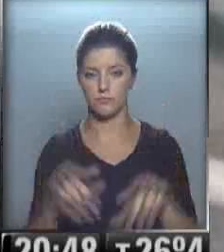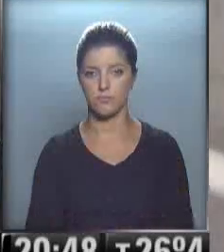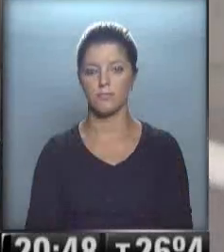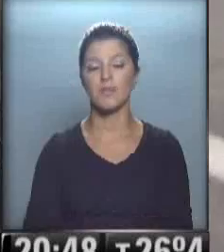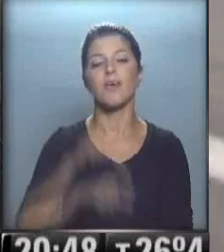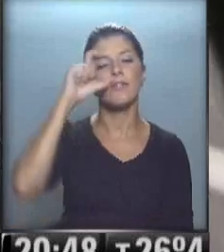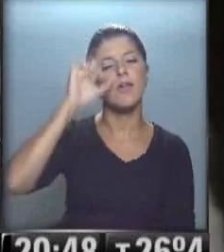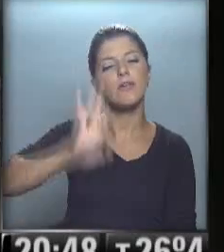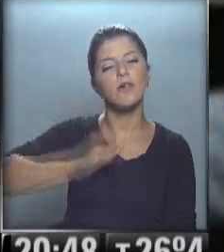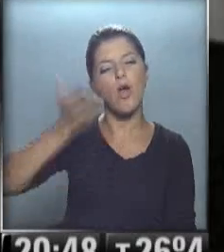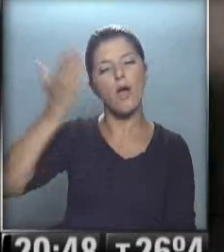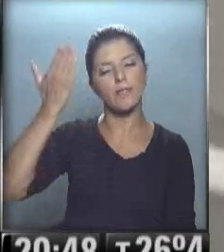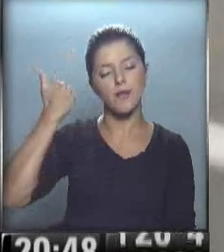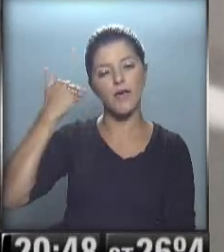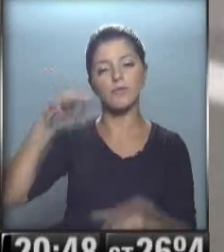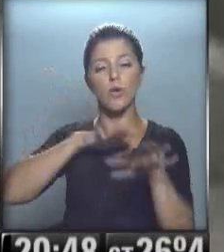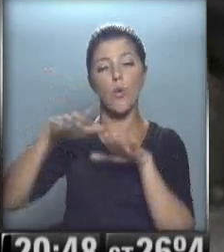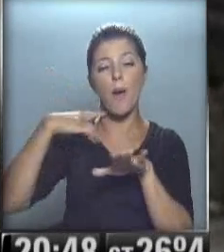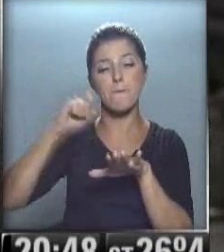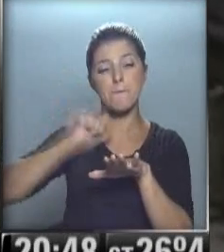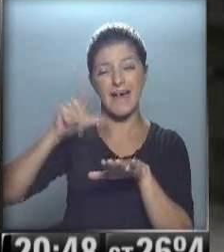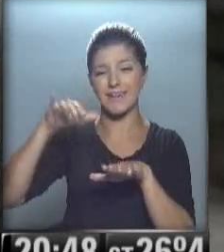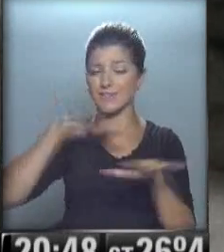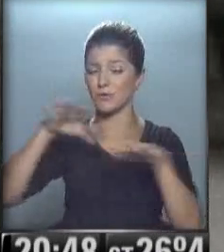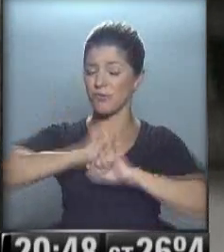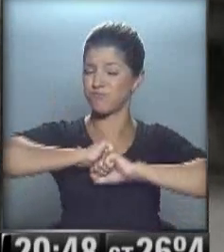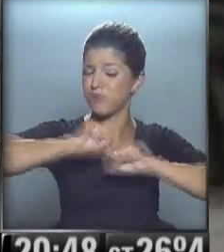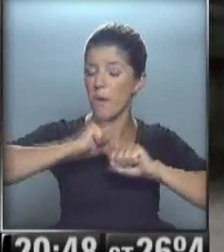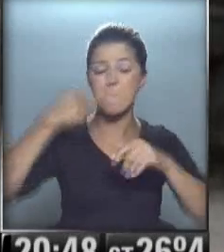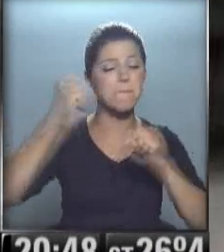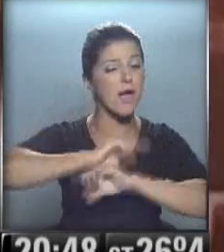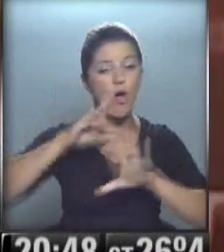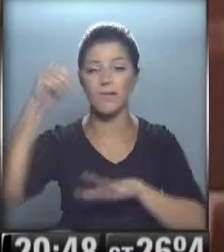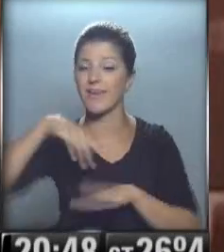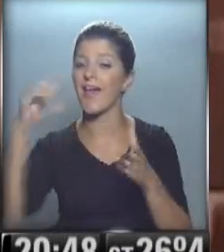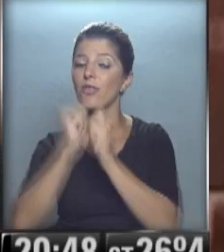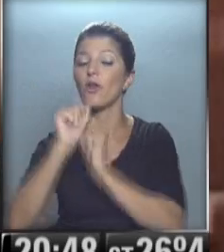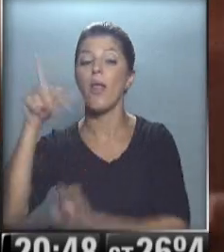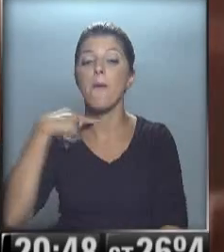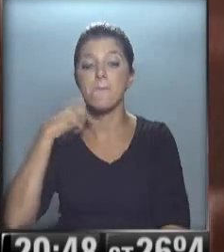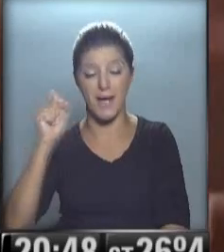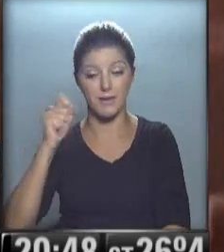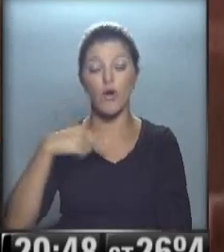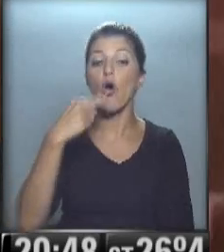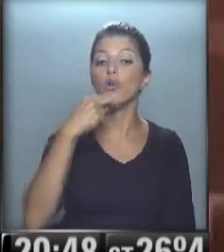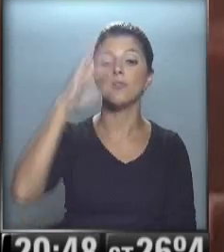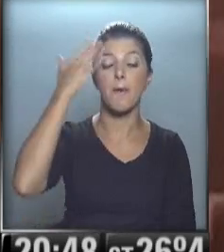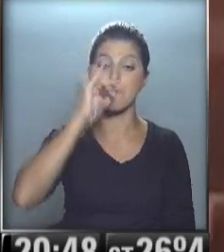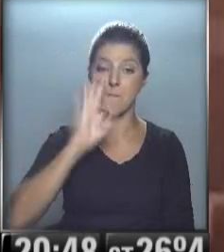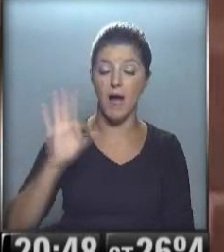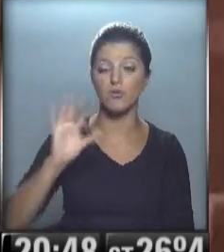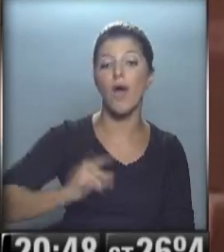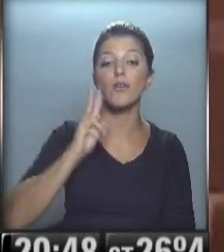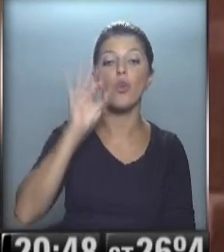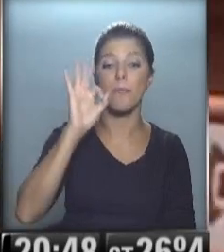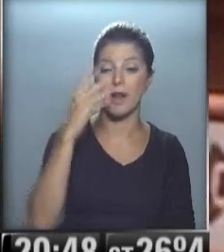Hace 10 años se producía en Madrid el peor atentado de la historia de España. En la mañana del 11 de marzo de 2004